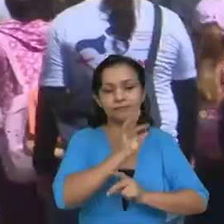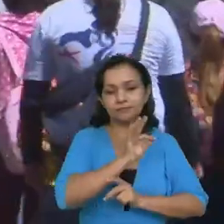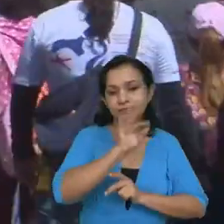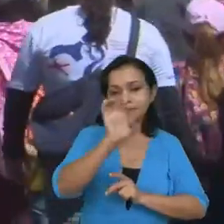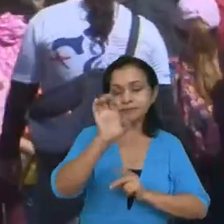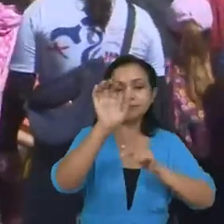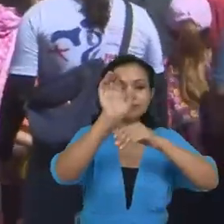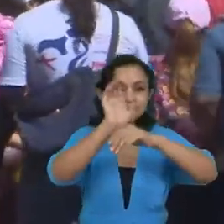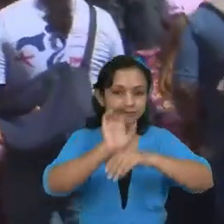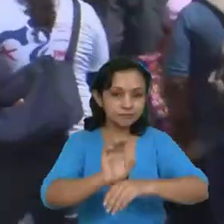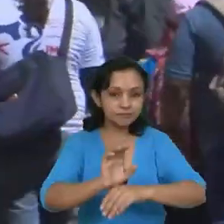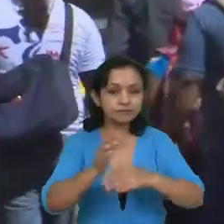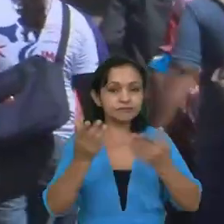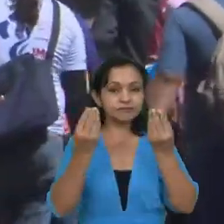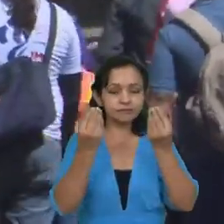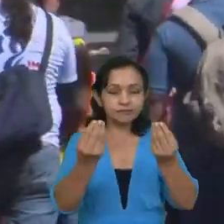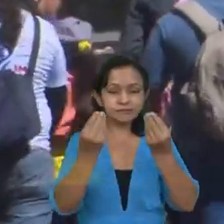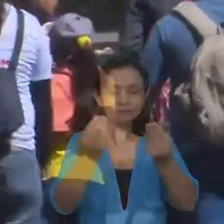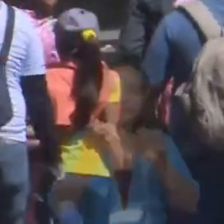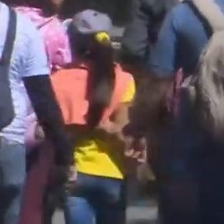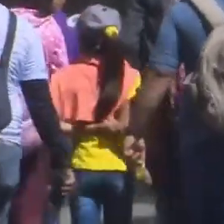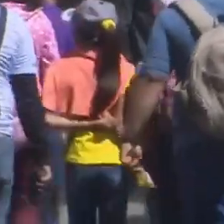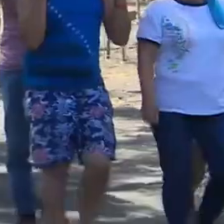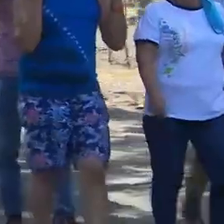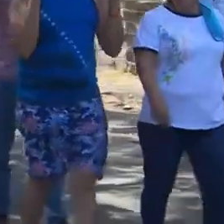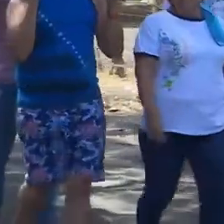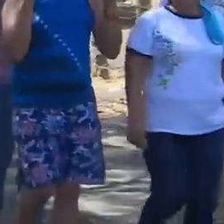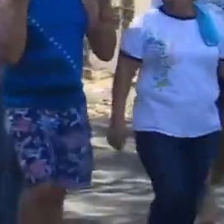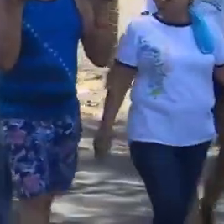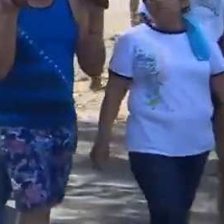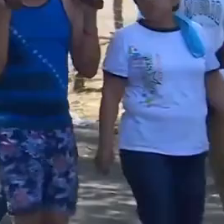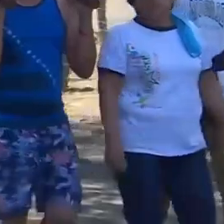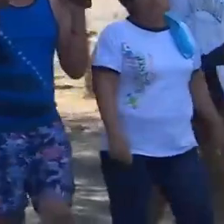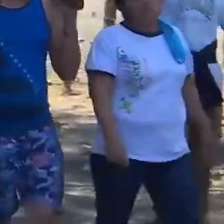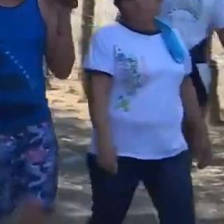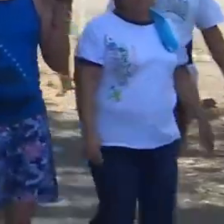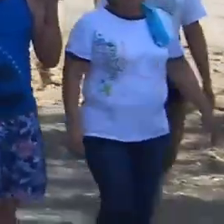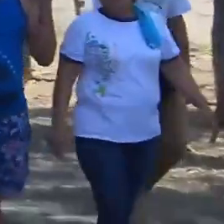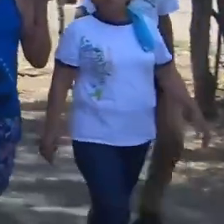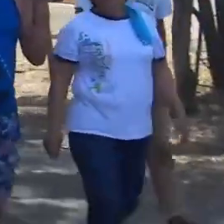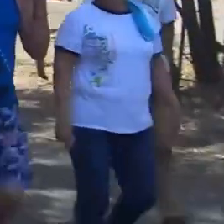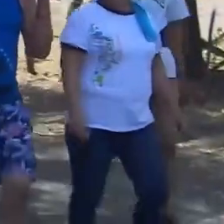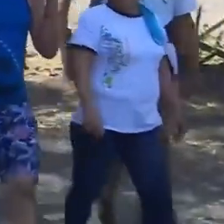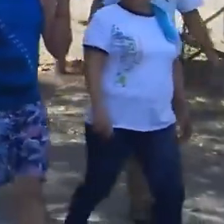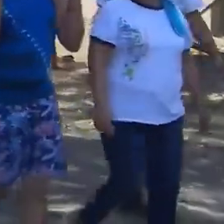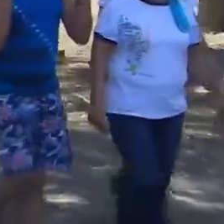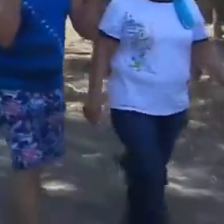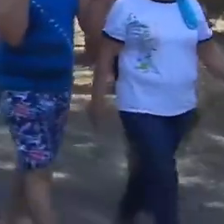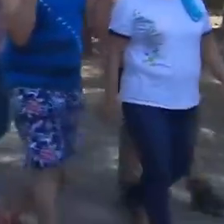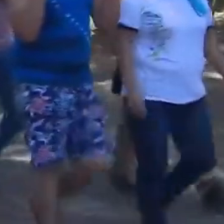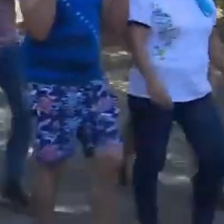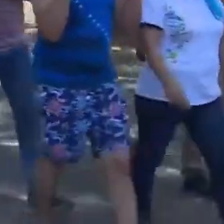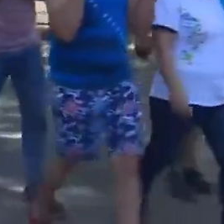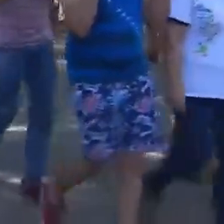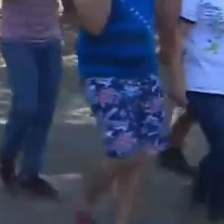tradición con cámara del sterm ahora informó para el canal parlamentario jonathan castro